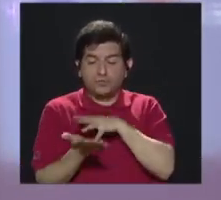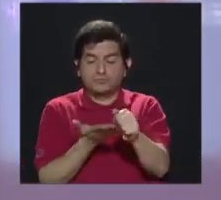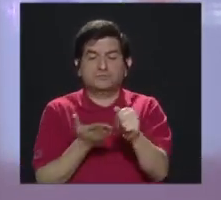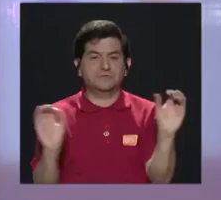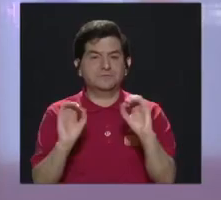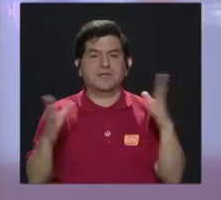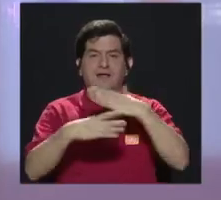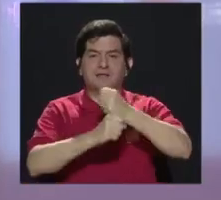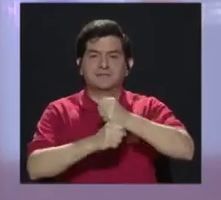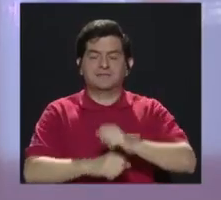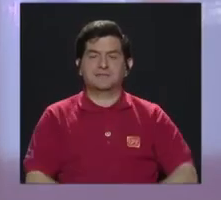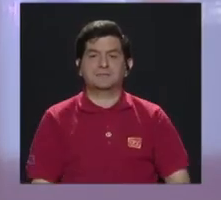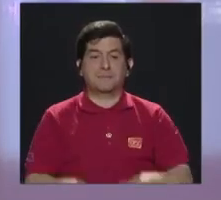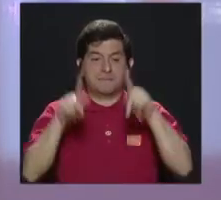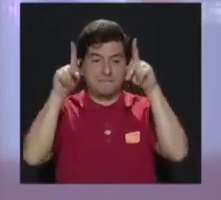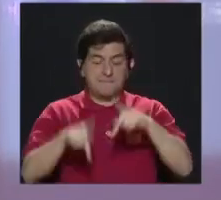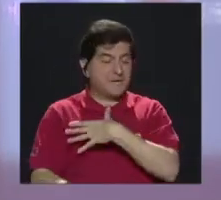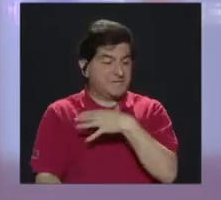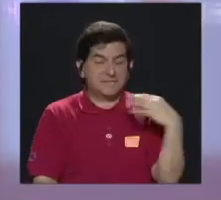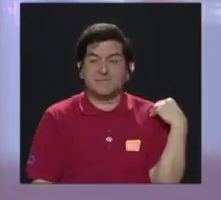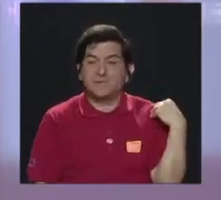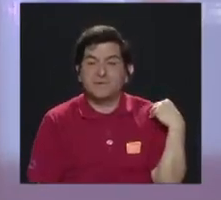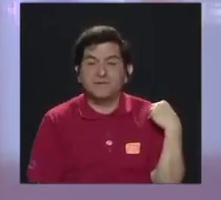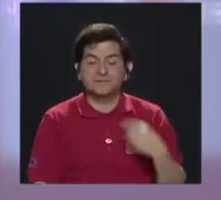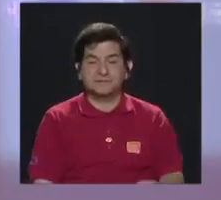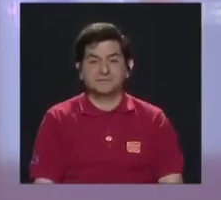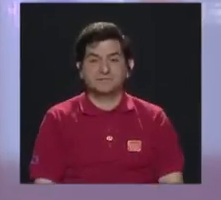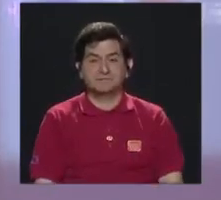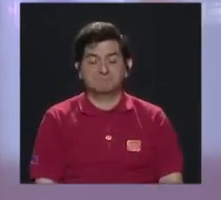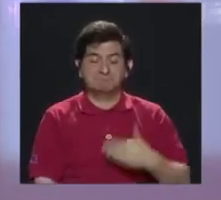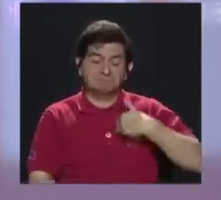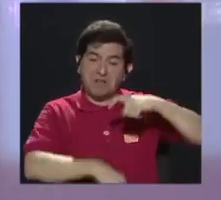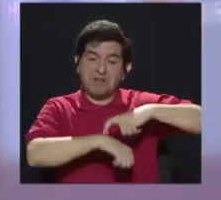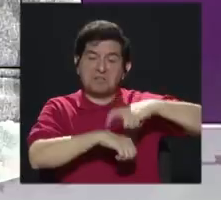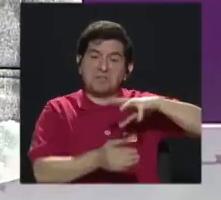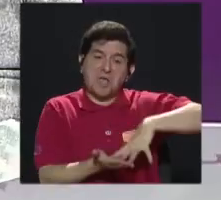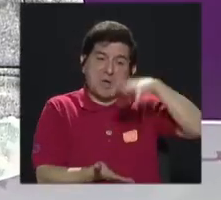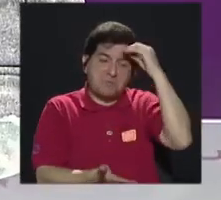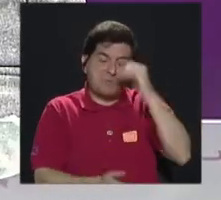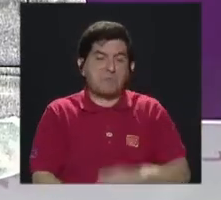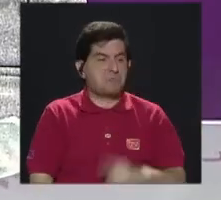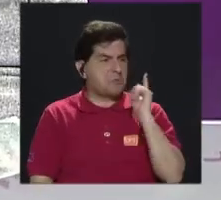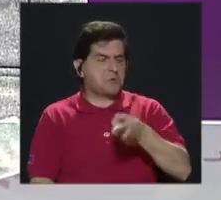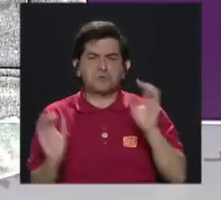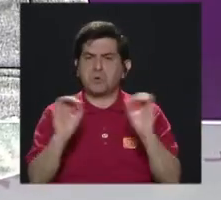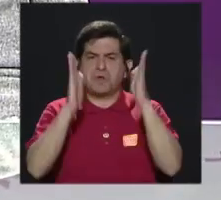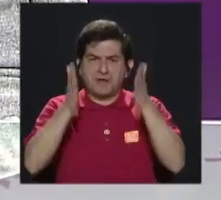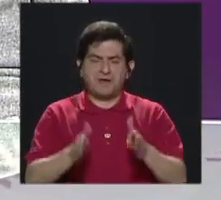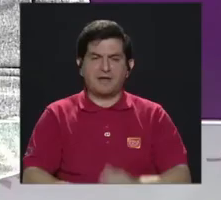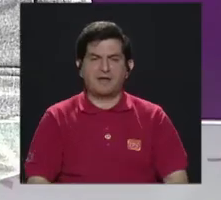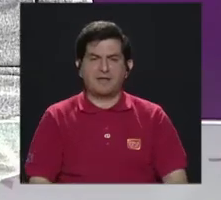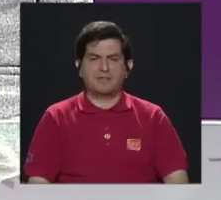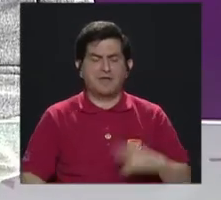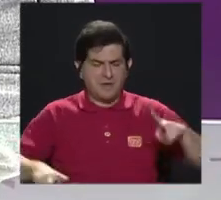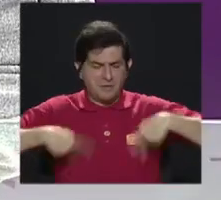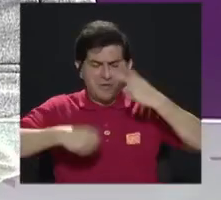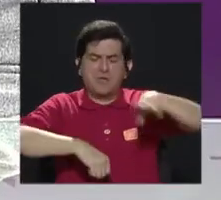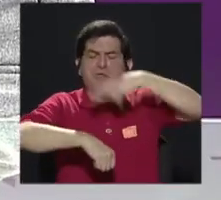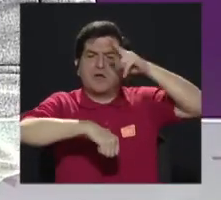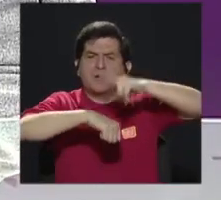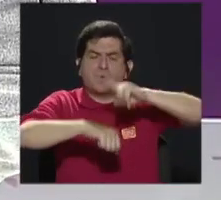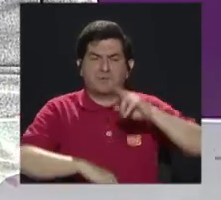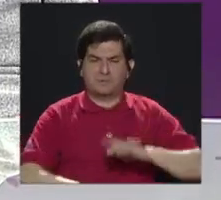nada. Entonces, a la gente que no le gusta, bueno, tienen tiempo para aprender, nadie los va a obligar a nada. Pueden seguir sus vidas normales como